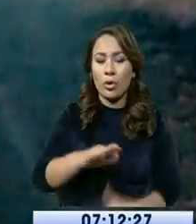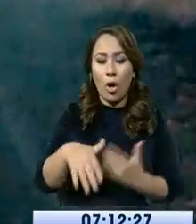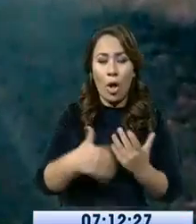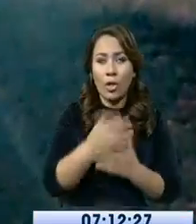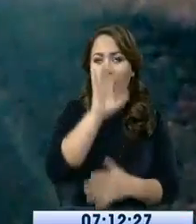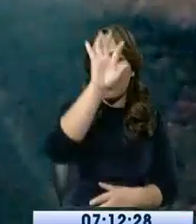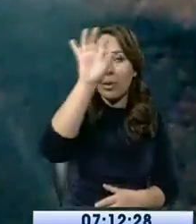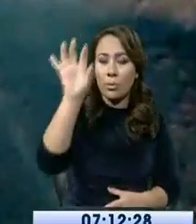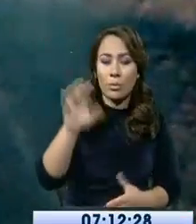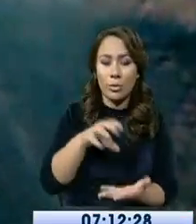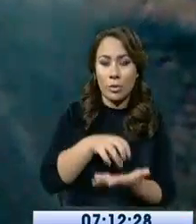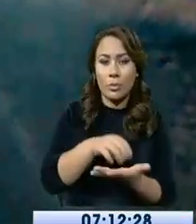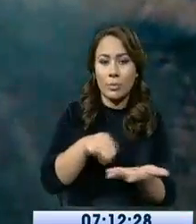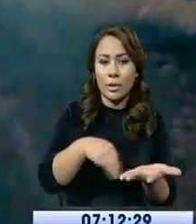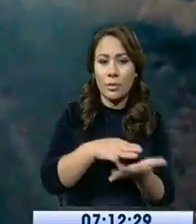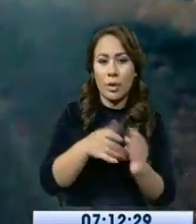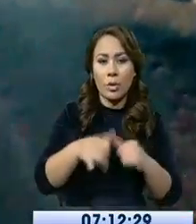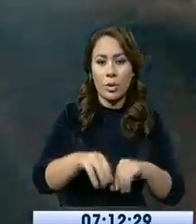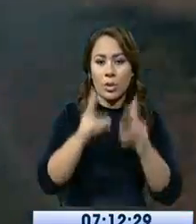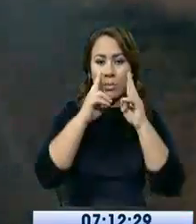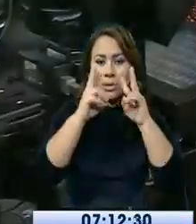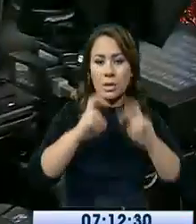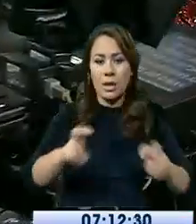provincia de Manabí, informó Wendy Delgado.